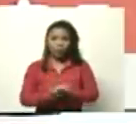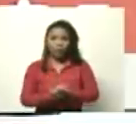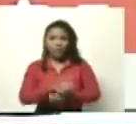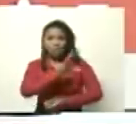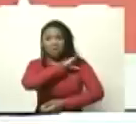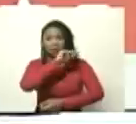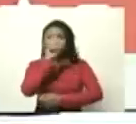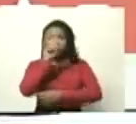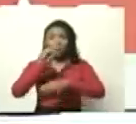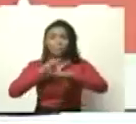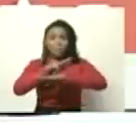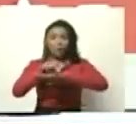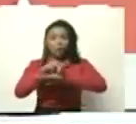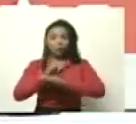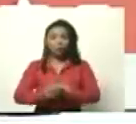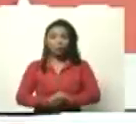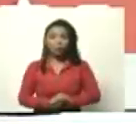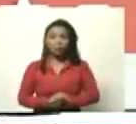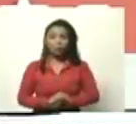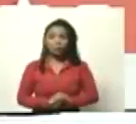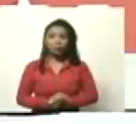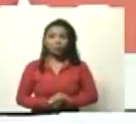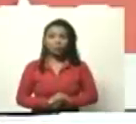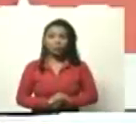director de un ministerio,